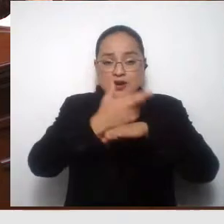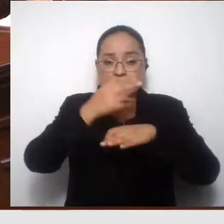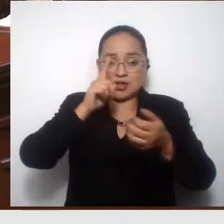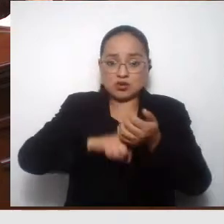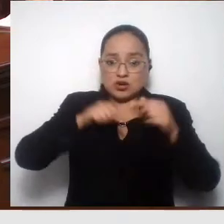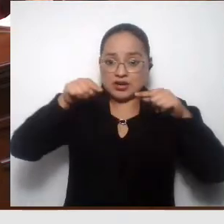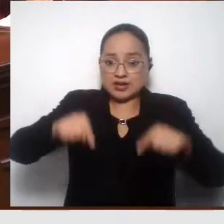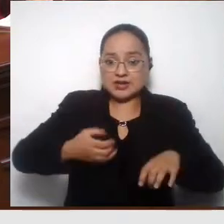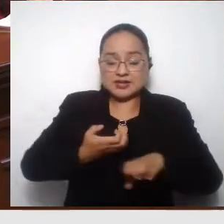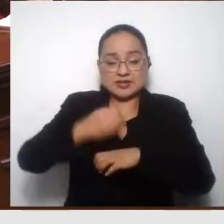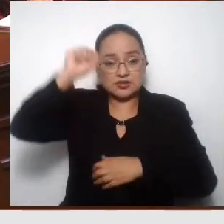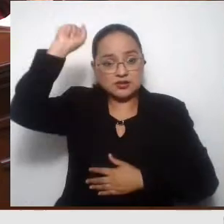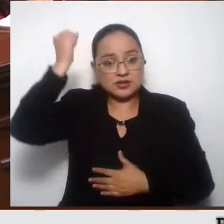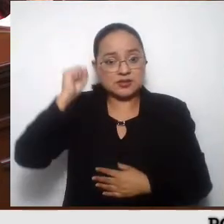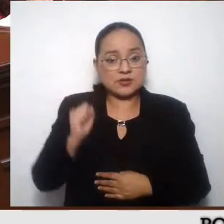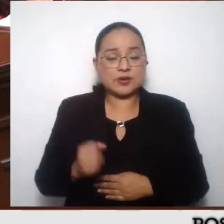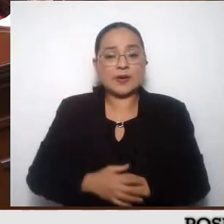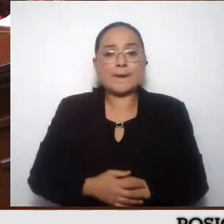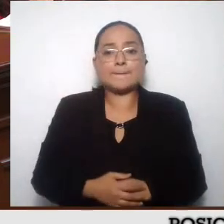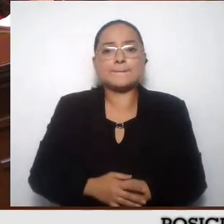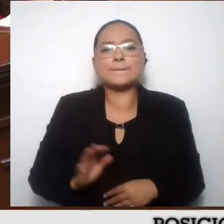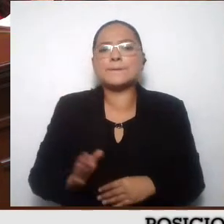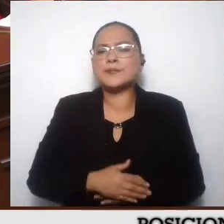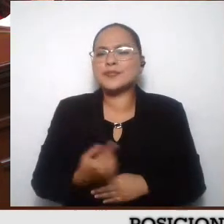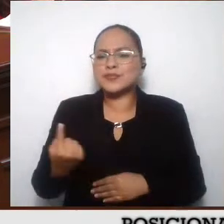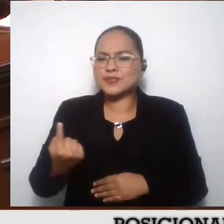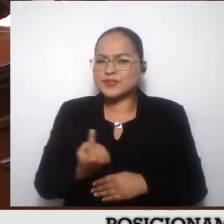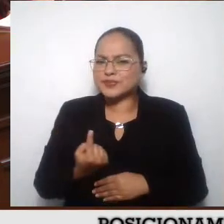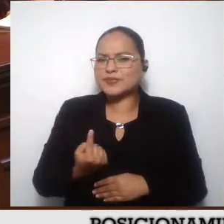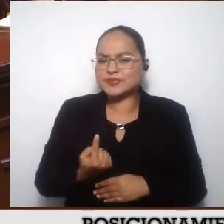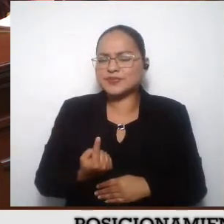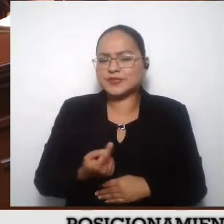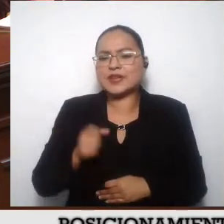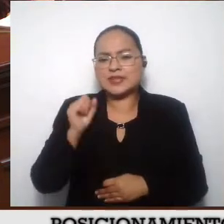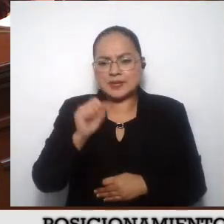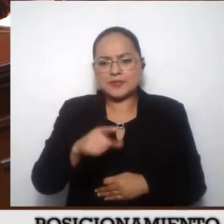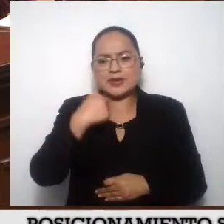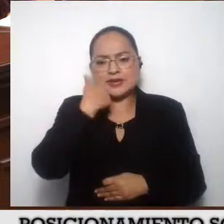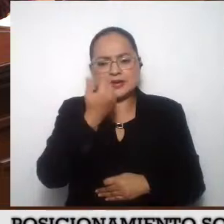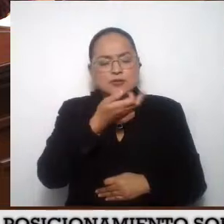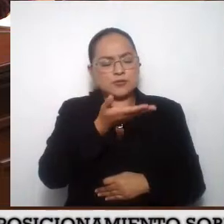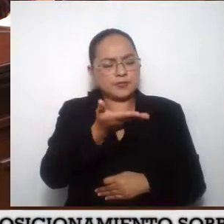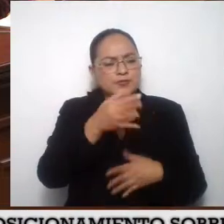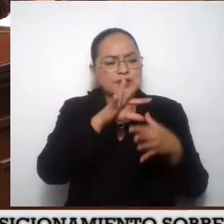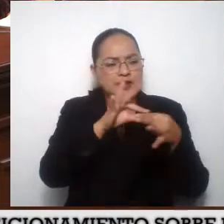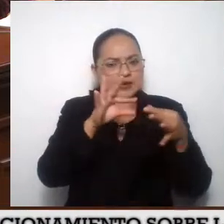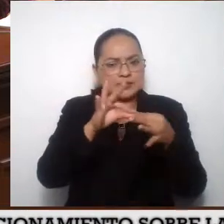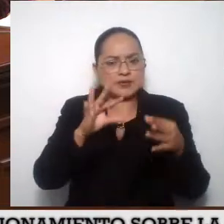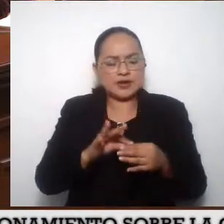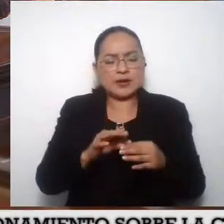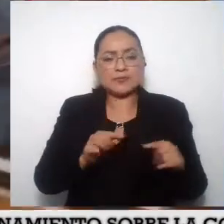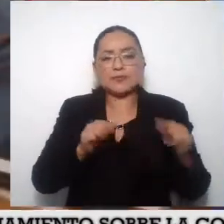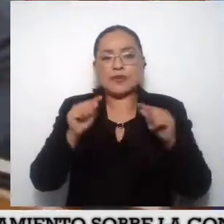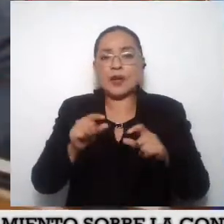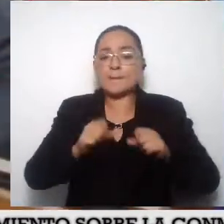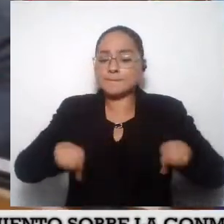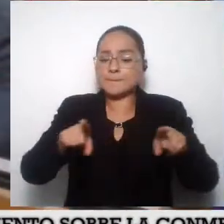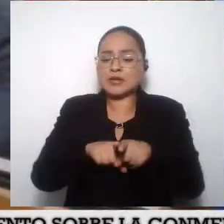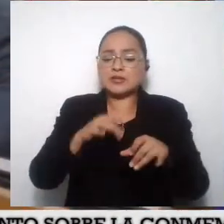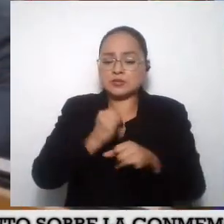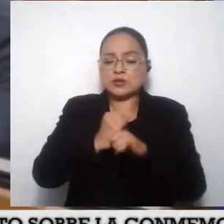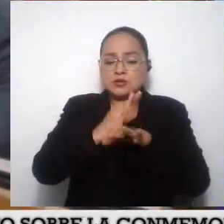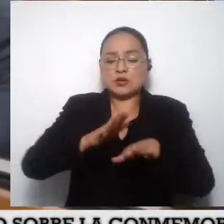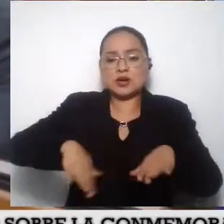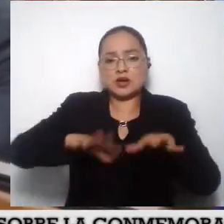nuestro estado, ya que también les quiero comentar que en esos mismos datos que se arrojan,